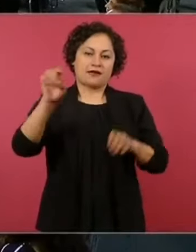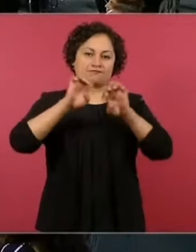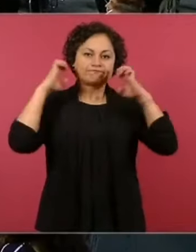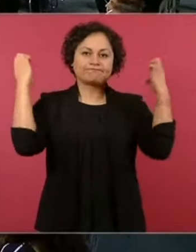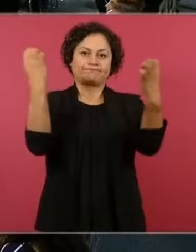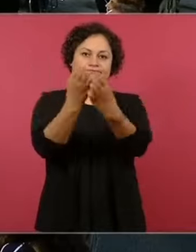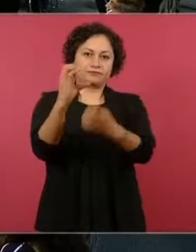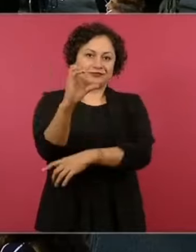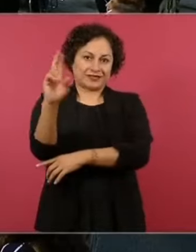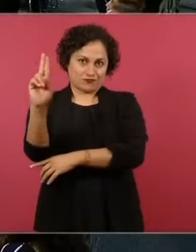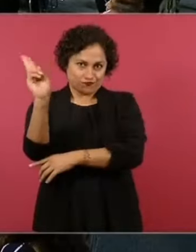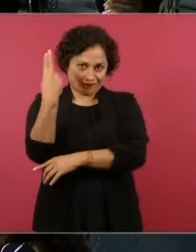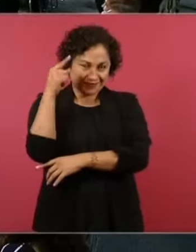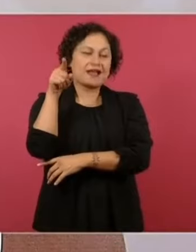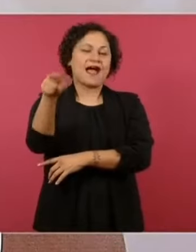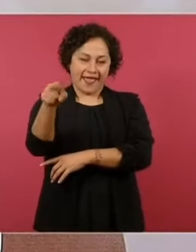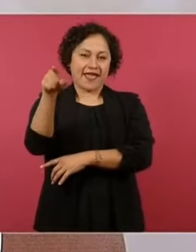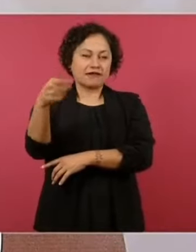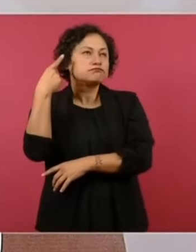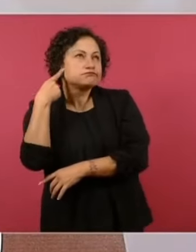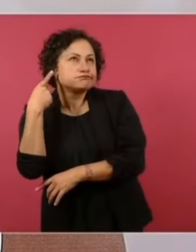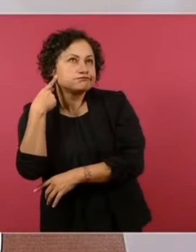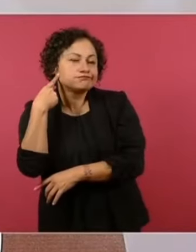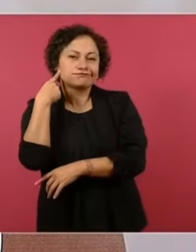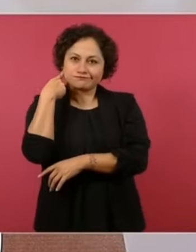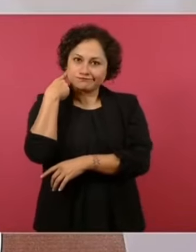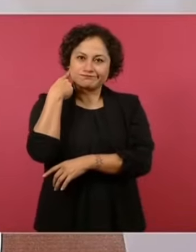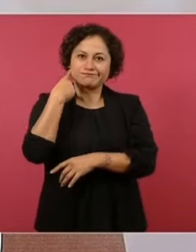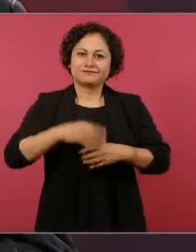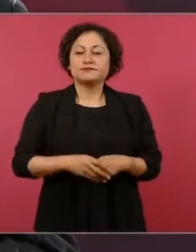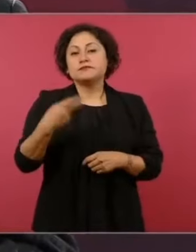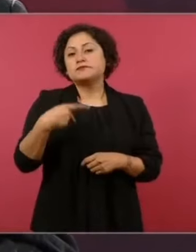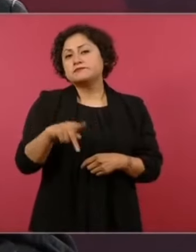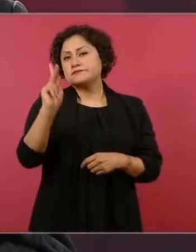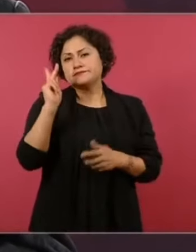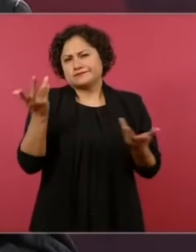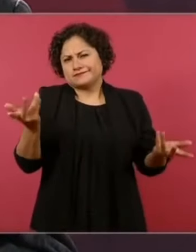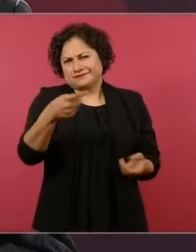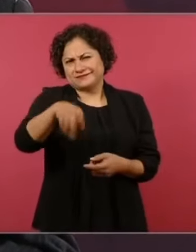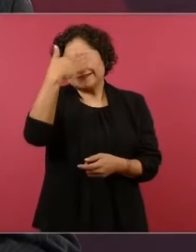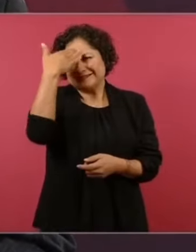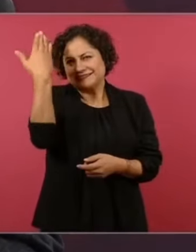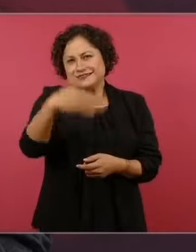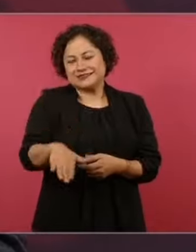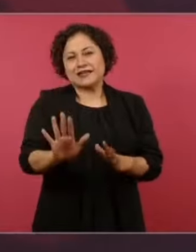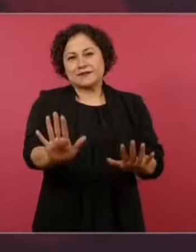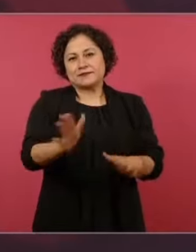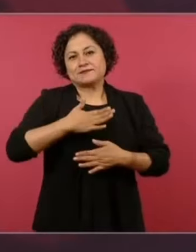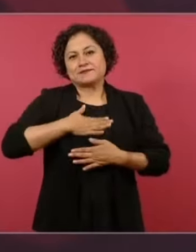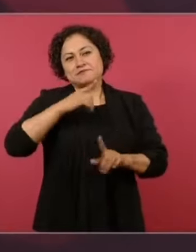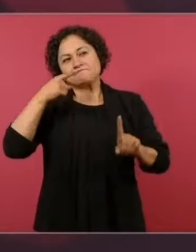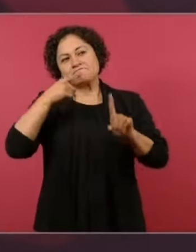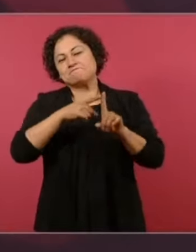universitario de todas maneras eh Pues ya saben que a mí me gusta el